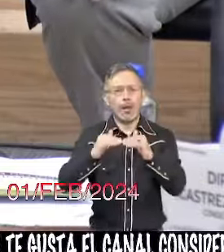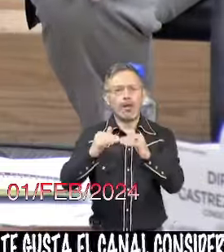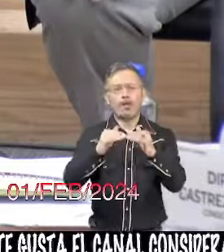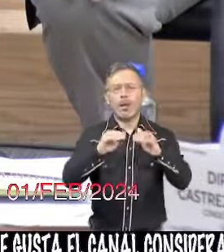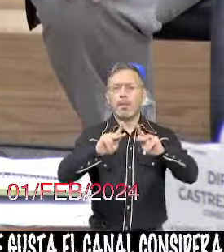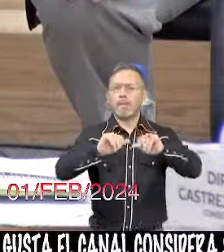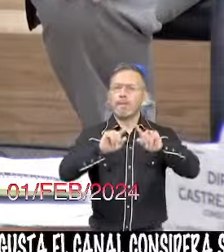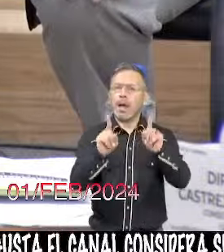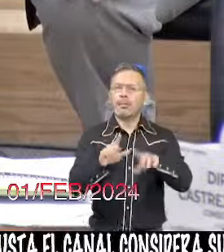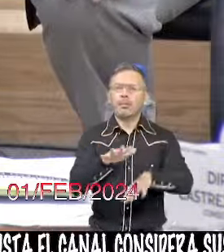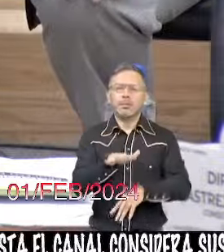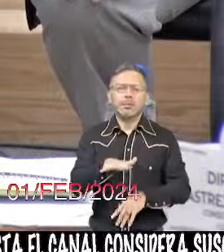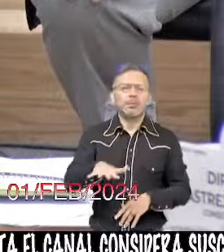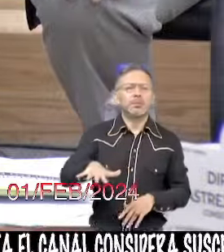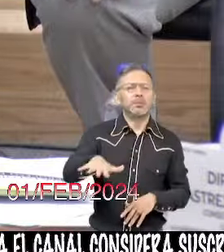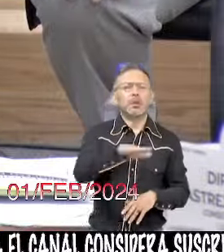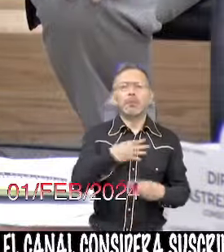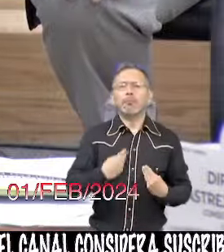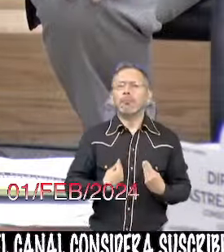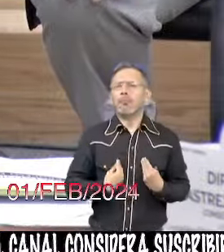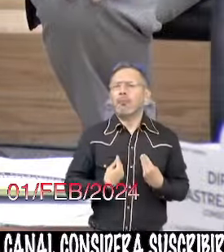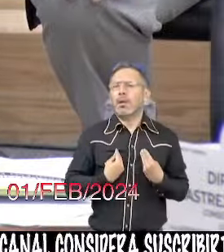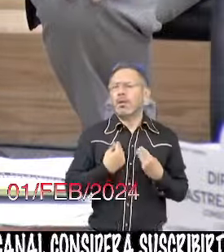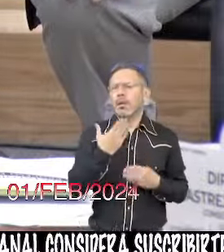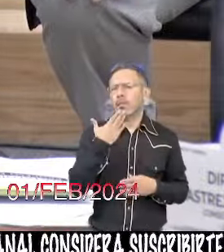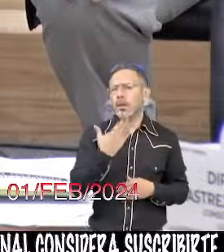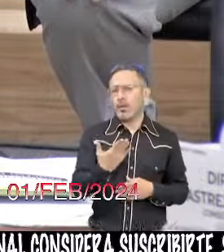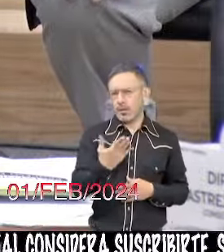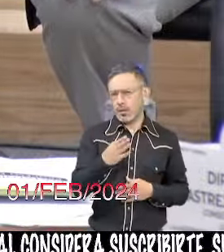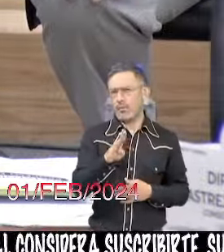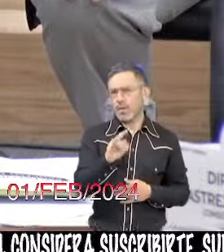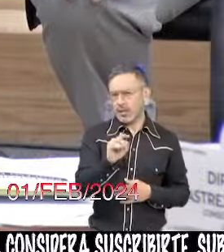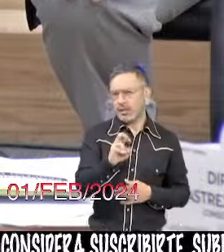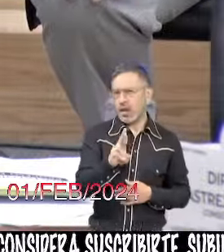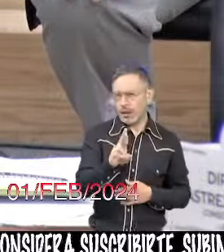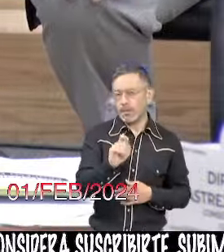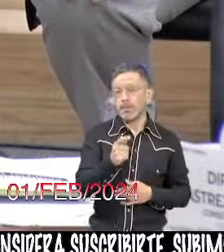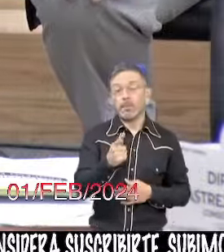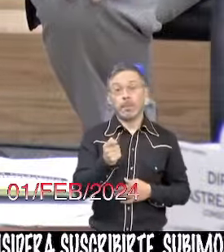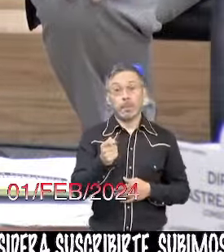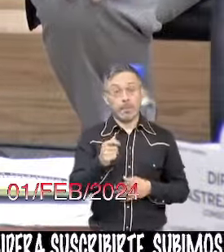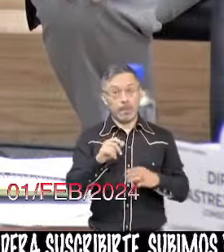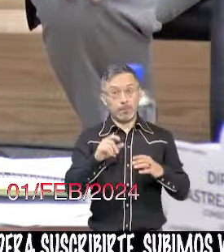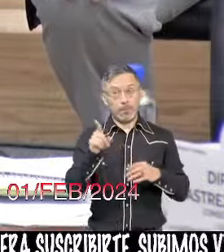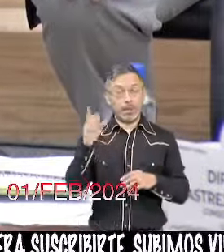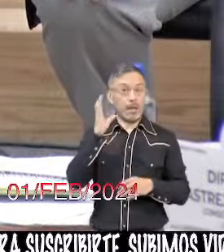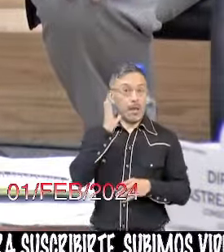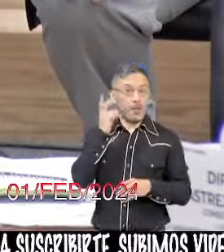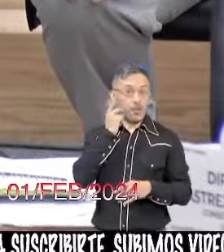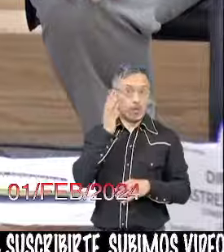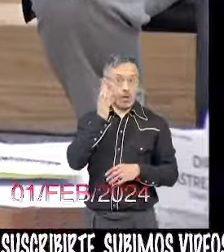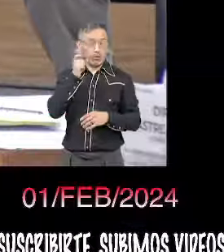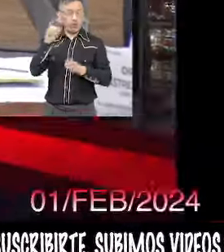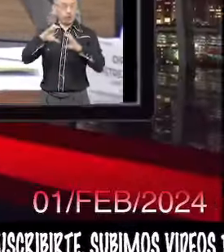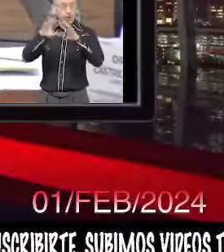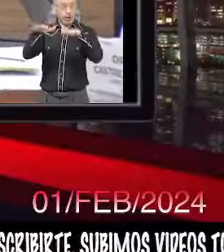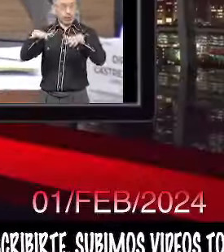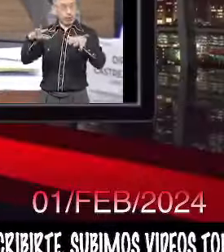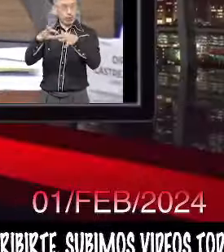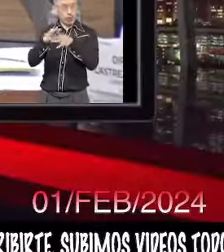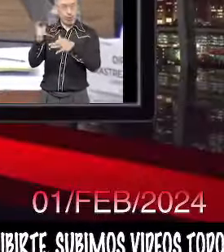para todos. El Congreso de la Unión es muy importante para nosotros porque es